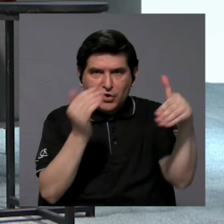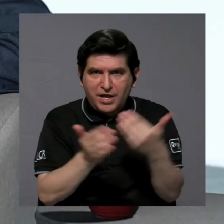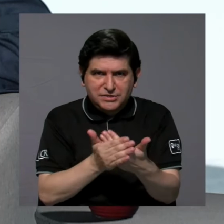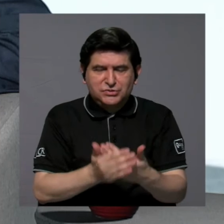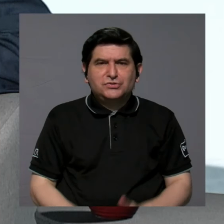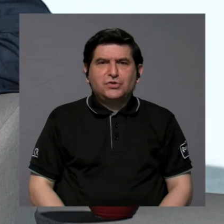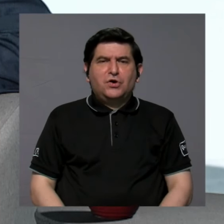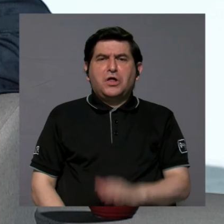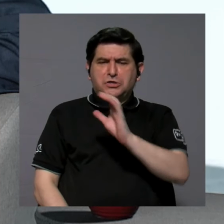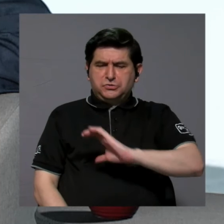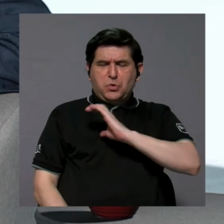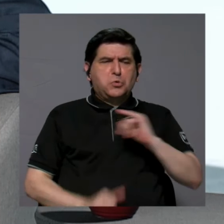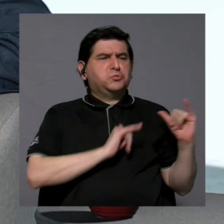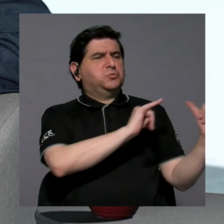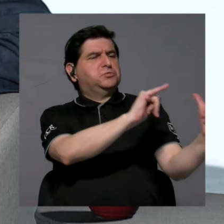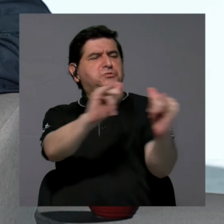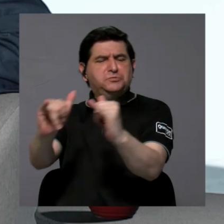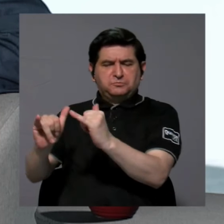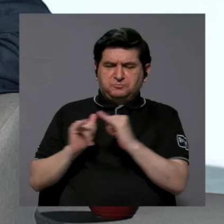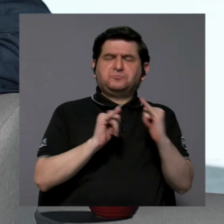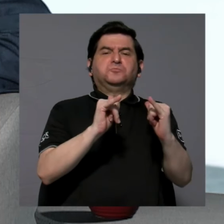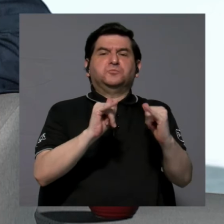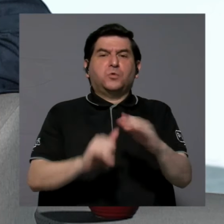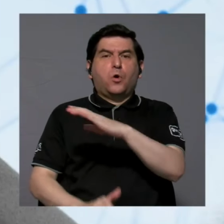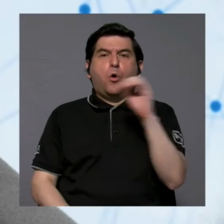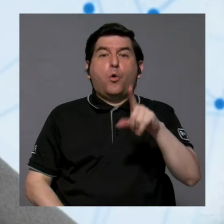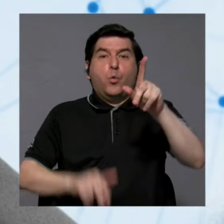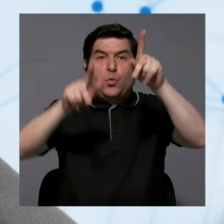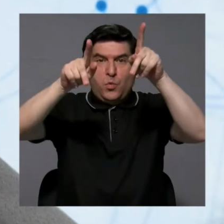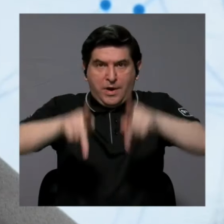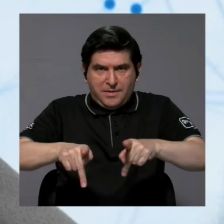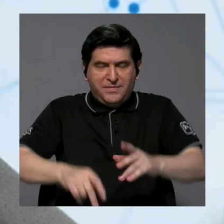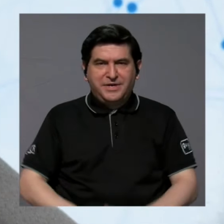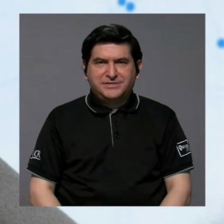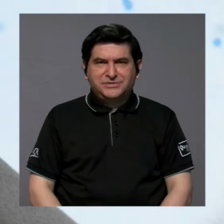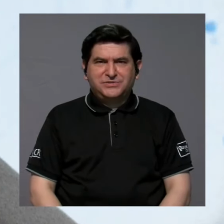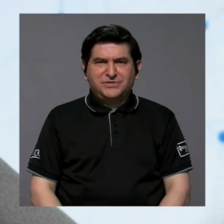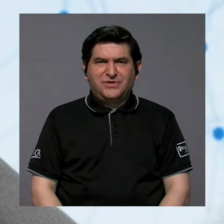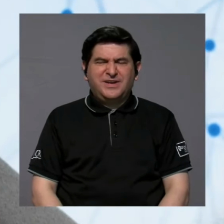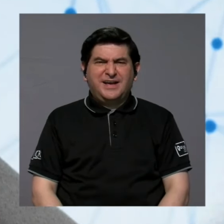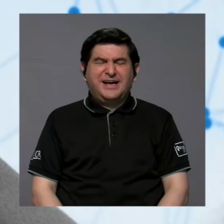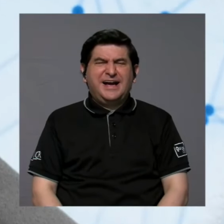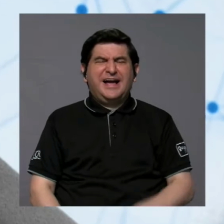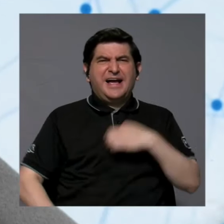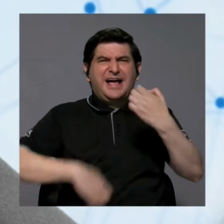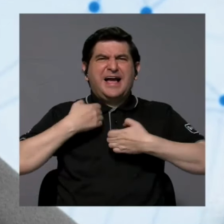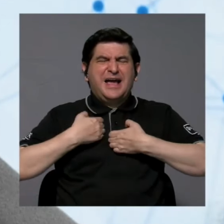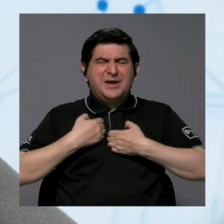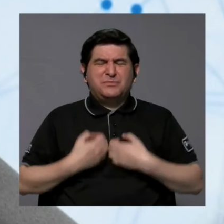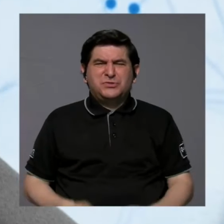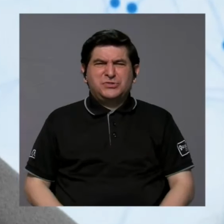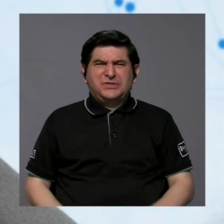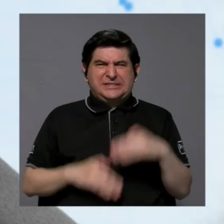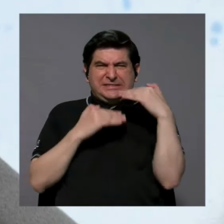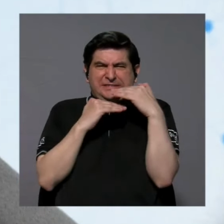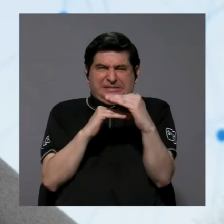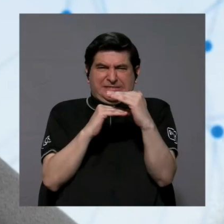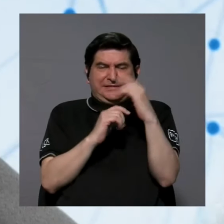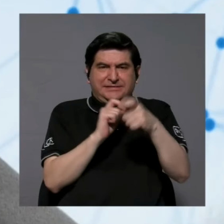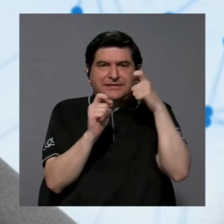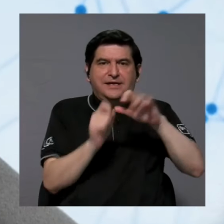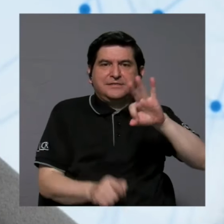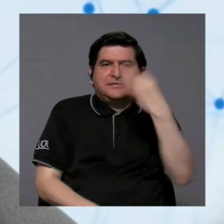todas las personas tenemos que comportarnos de la misma manera o que una persona, ¿verdad?, tiene que contener siempre sus emociones de una